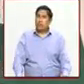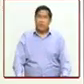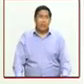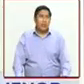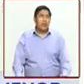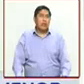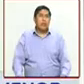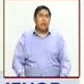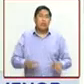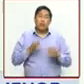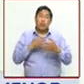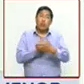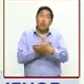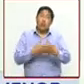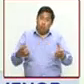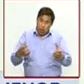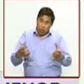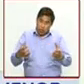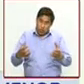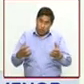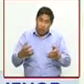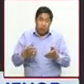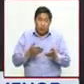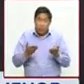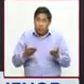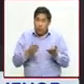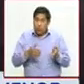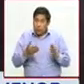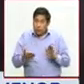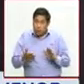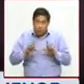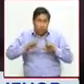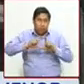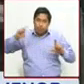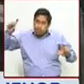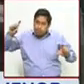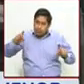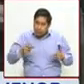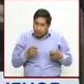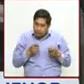Se ha presentado en la habitación donde ha acontecido todo este desenlace.